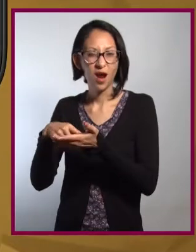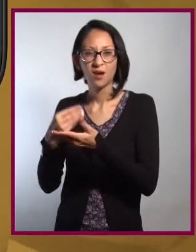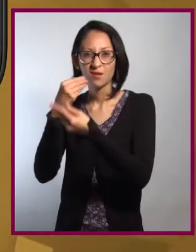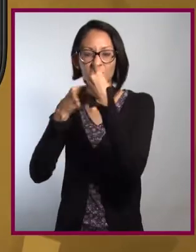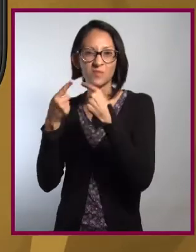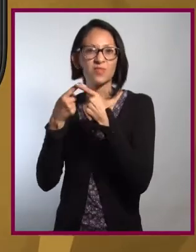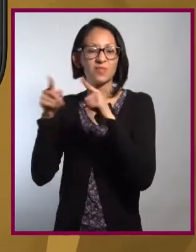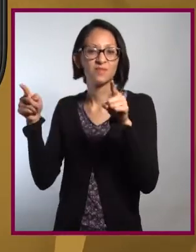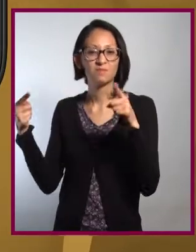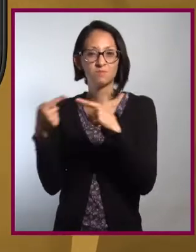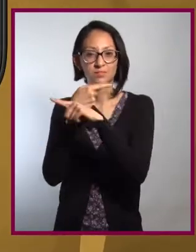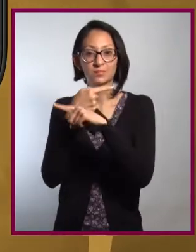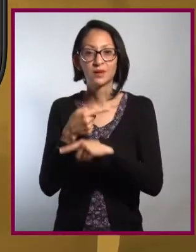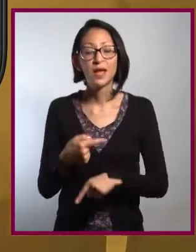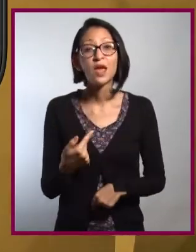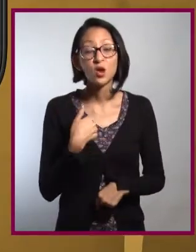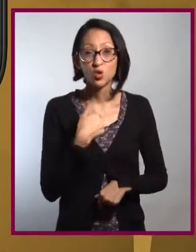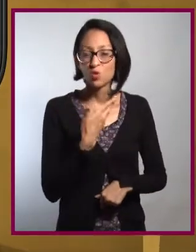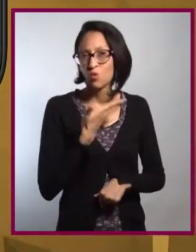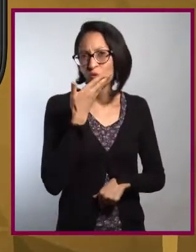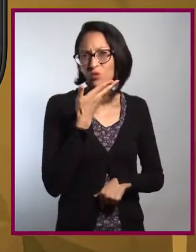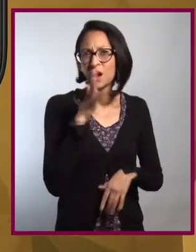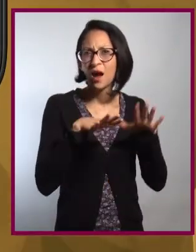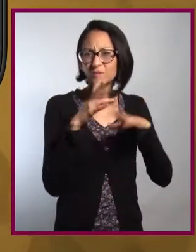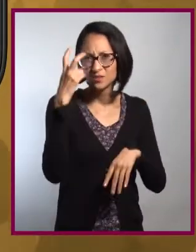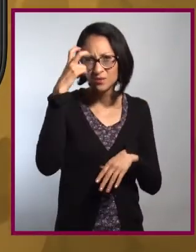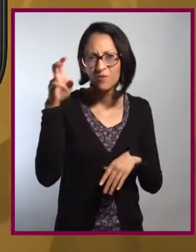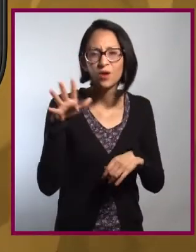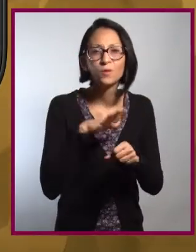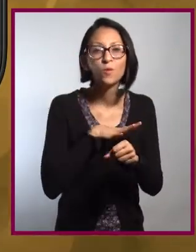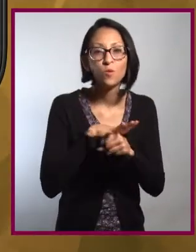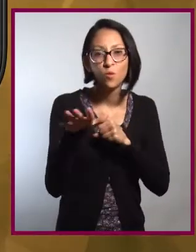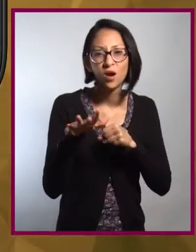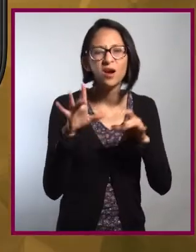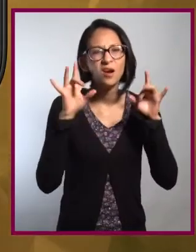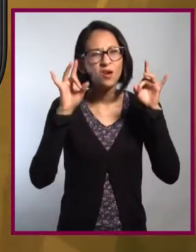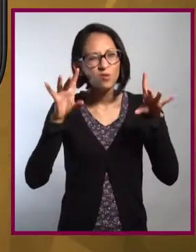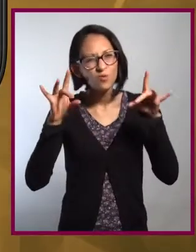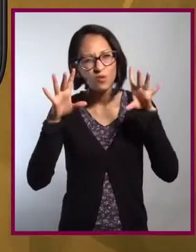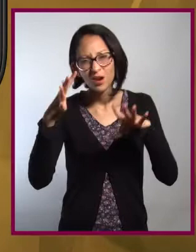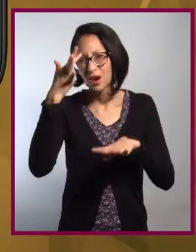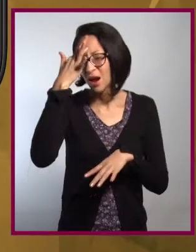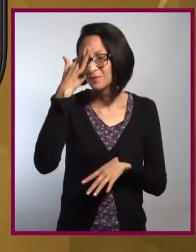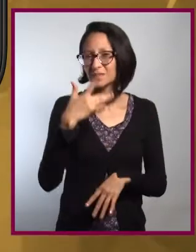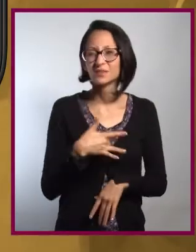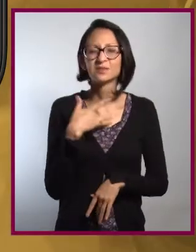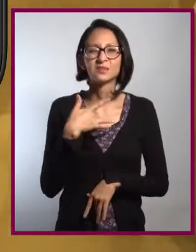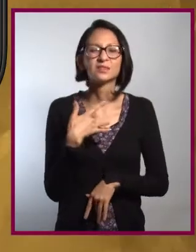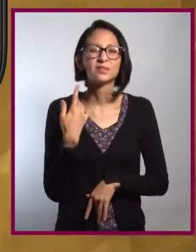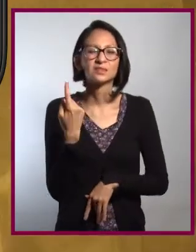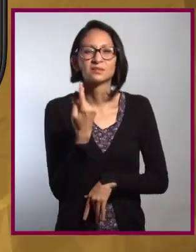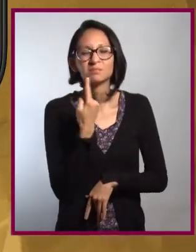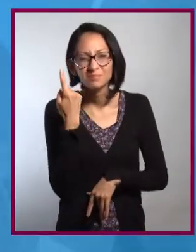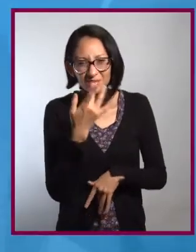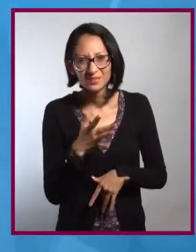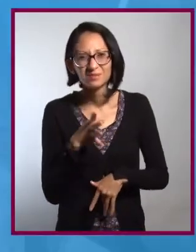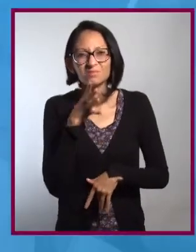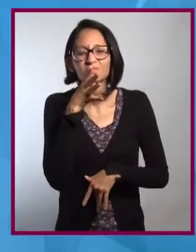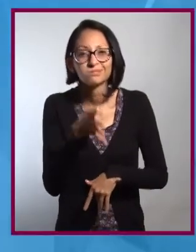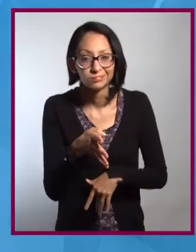enfermedades más comunes que he padecido en los viajes han sido el dolor de cabeza, las náuseas y el